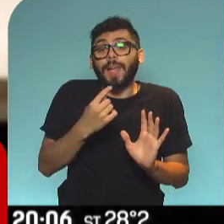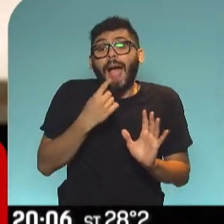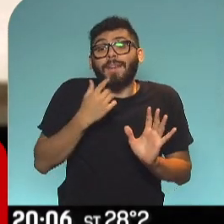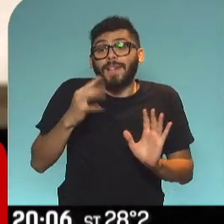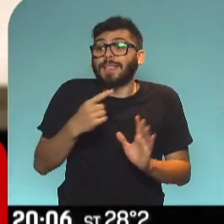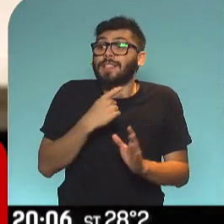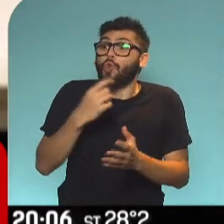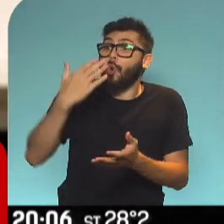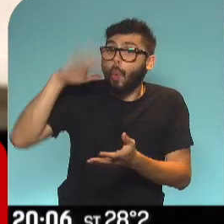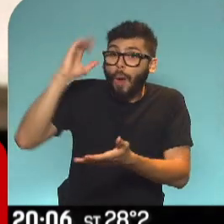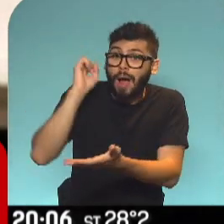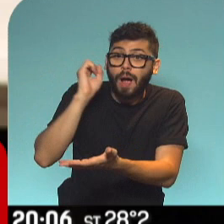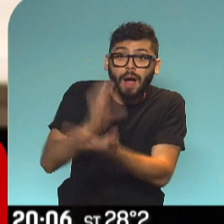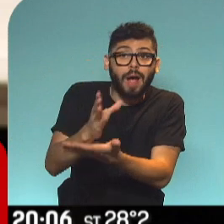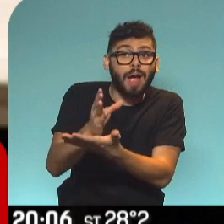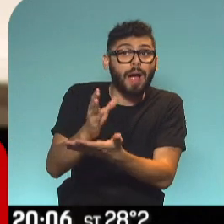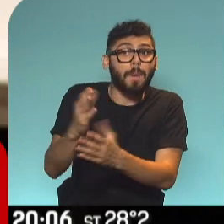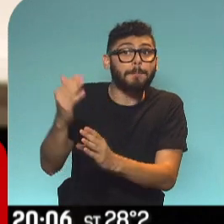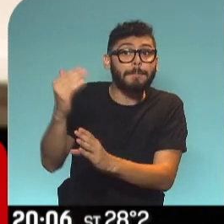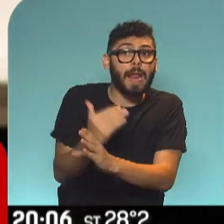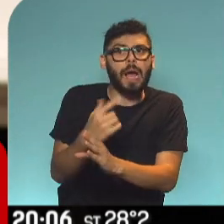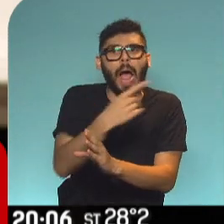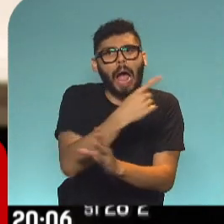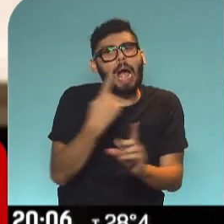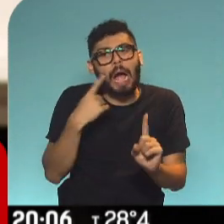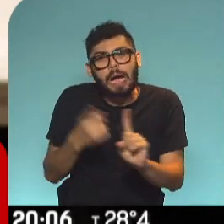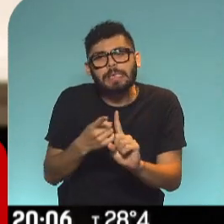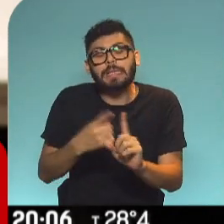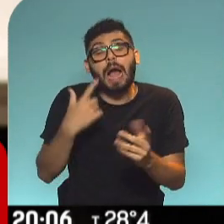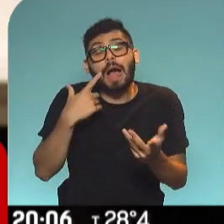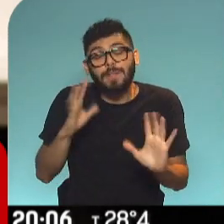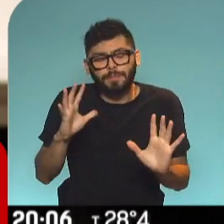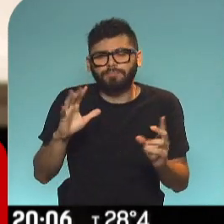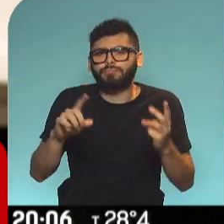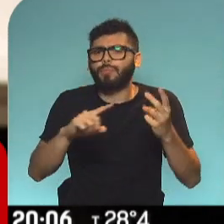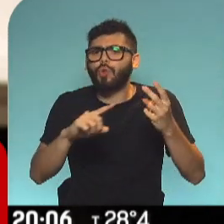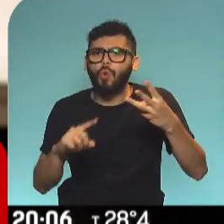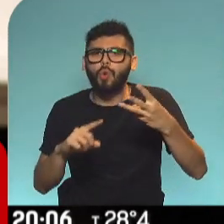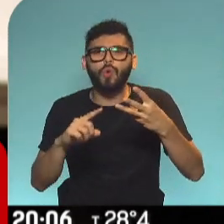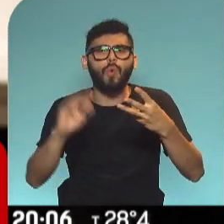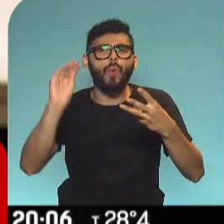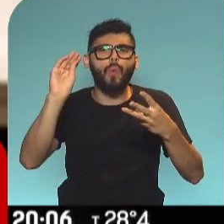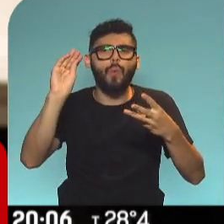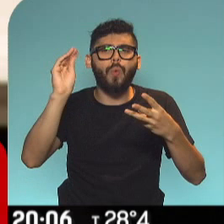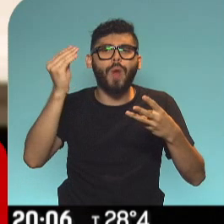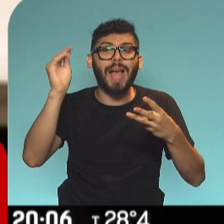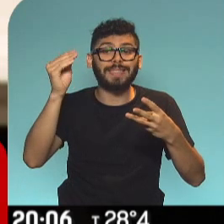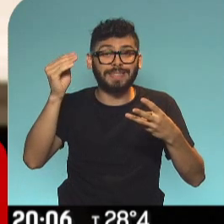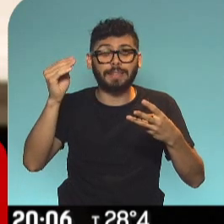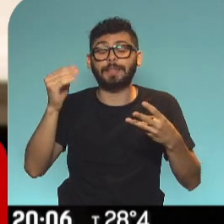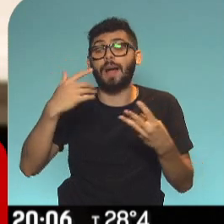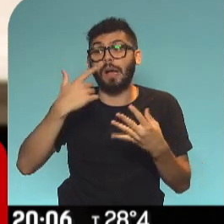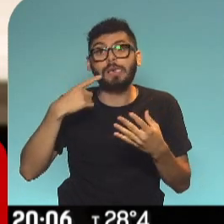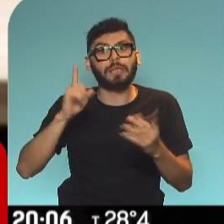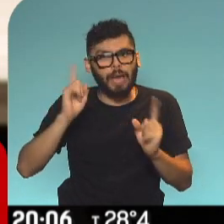Cuba, va a tener que hacer un largo recorrido. Con el tema de Brasil también es otro de los ejes que vamos a ir